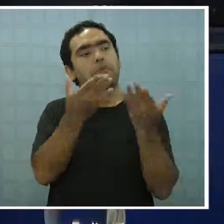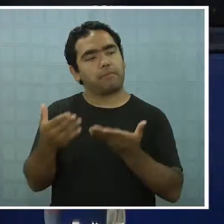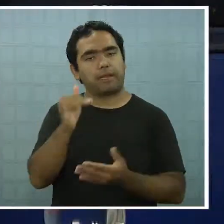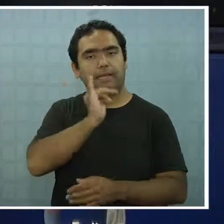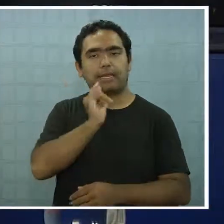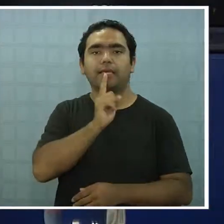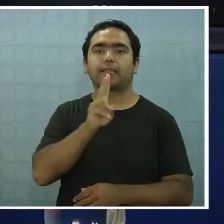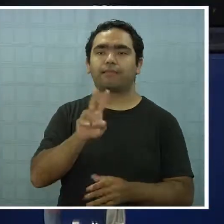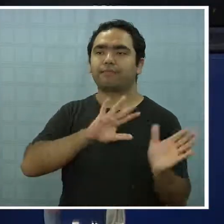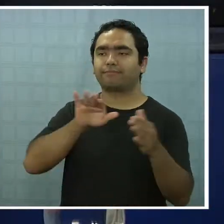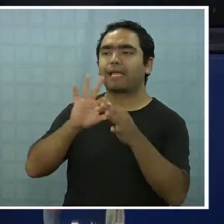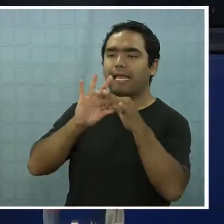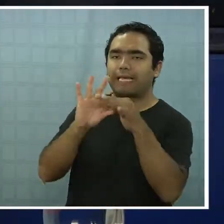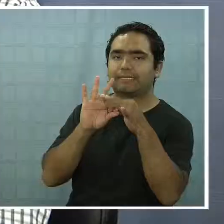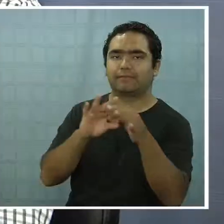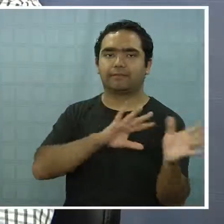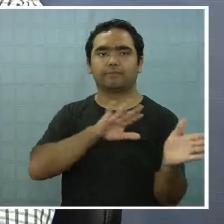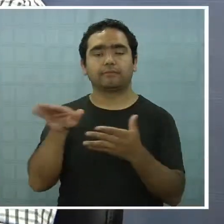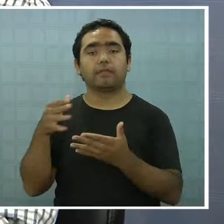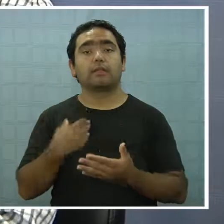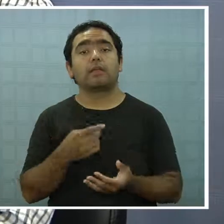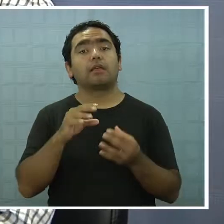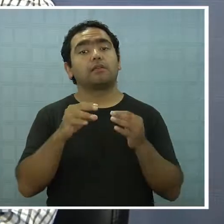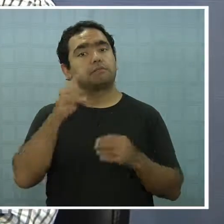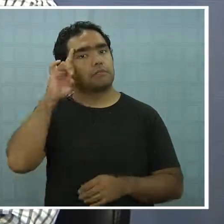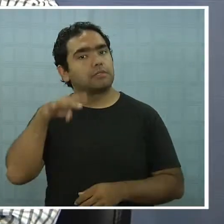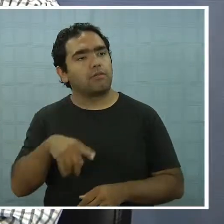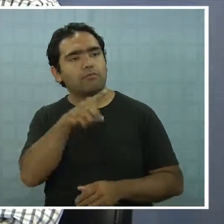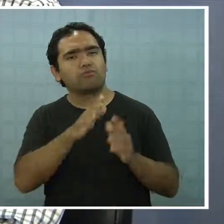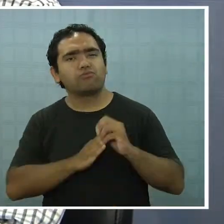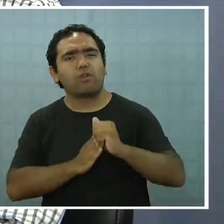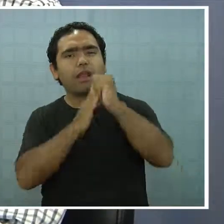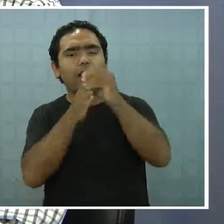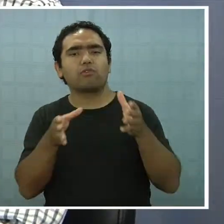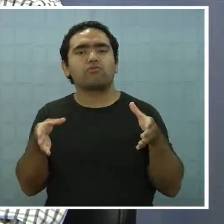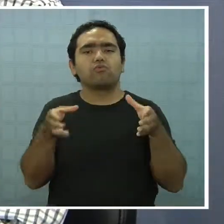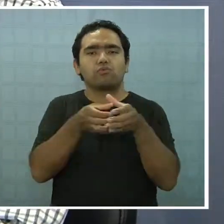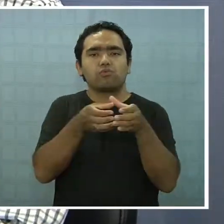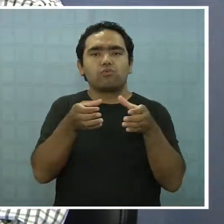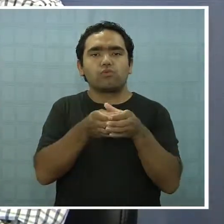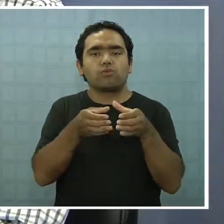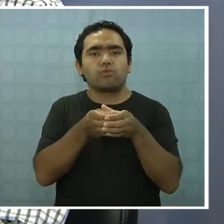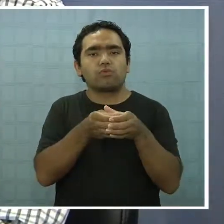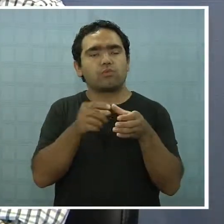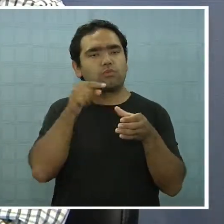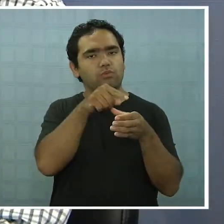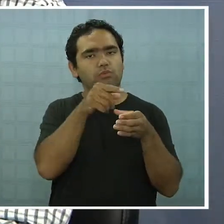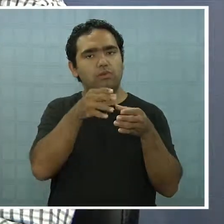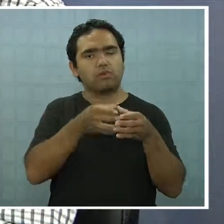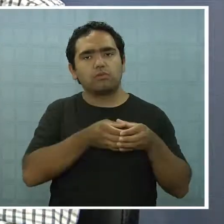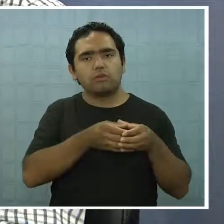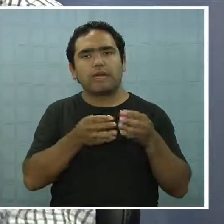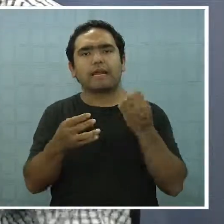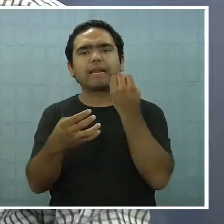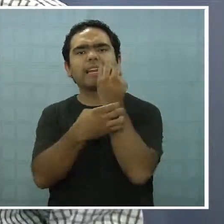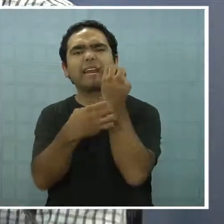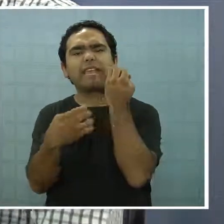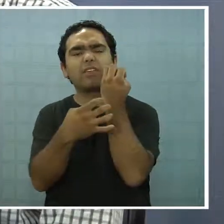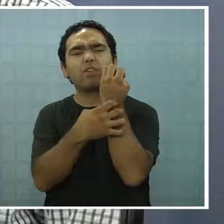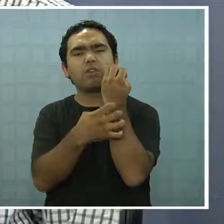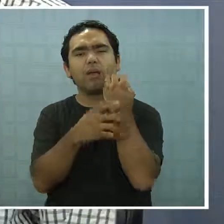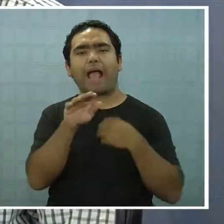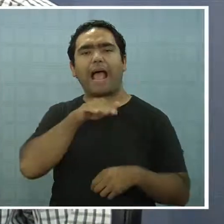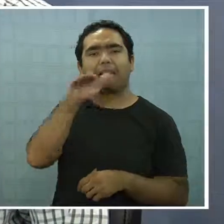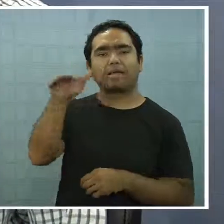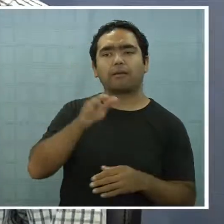Televisión, senadora. Muchas gracias. Sabemos que estuvo encabezando una comitiva, ¿cierto?, de la región de Atacama, que llegó